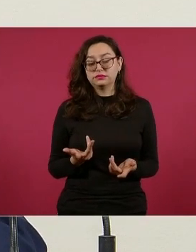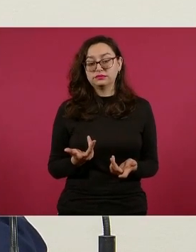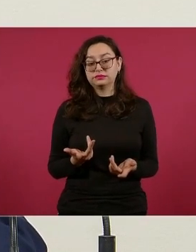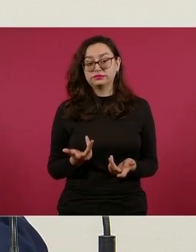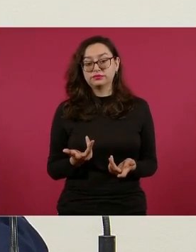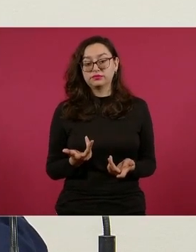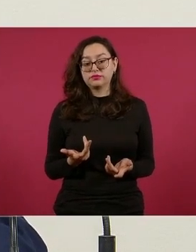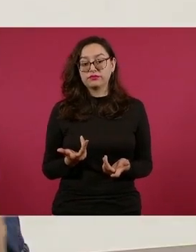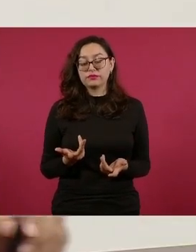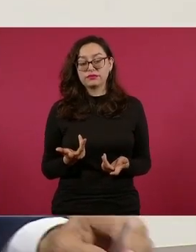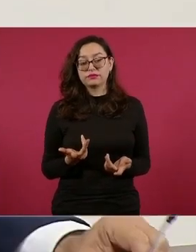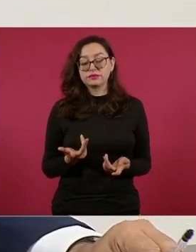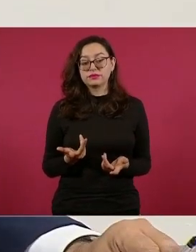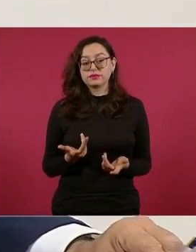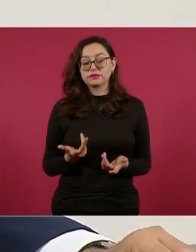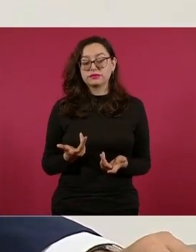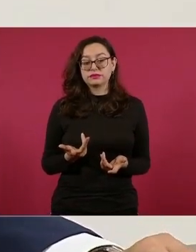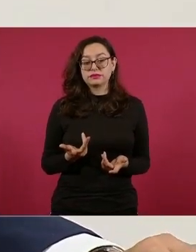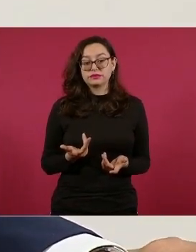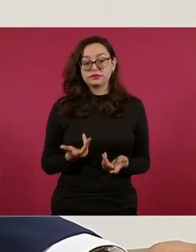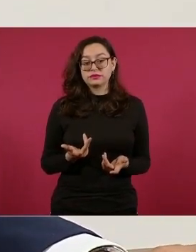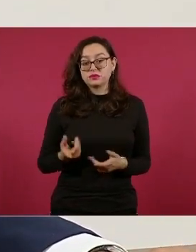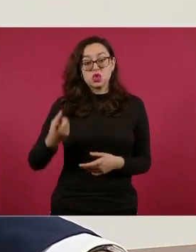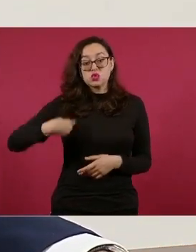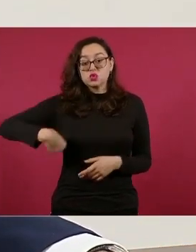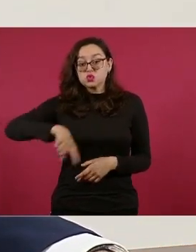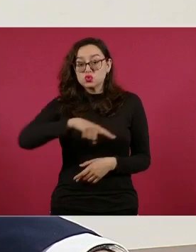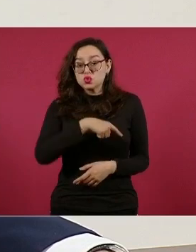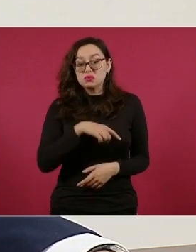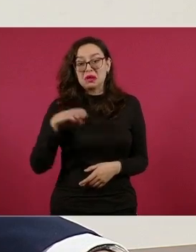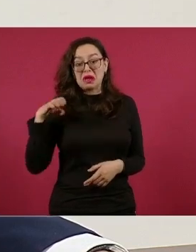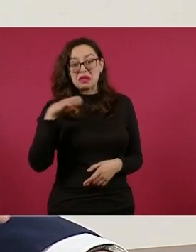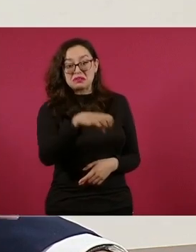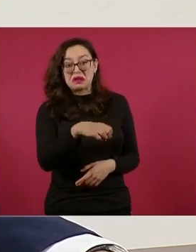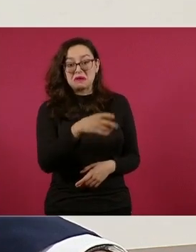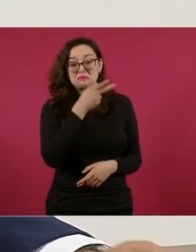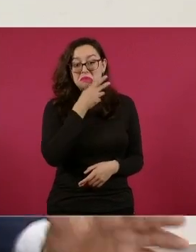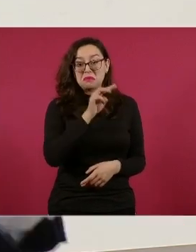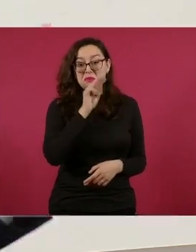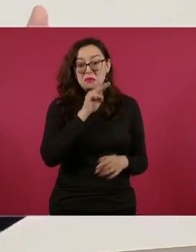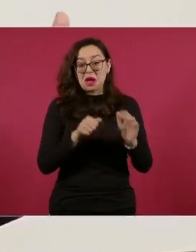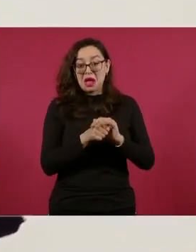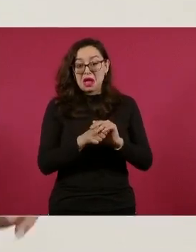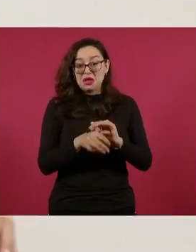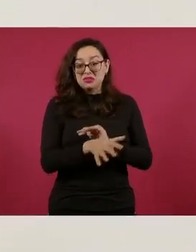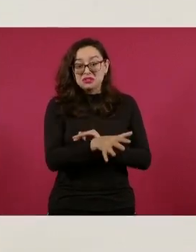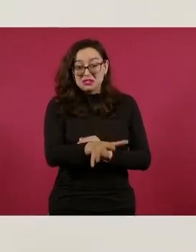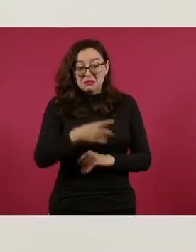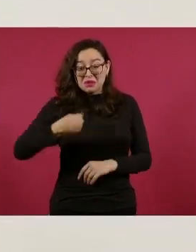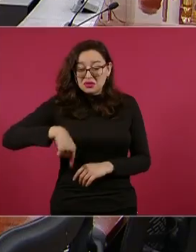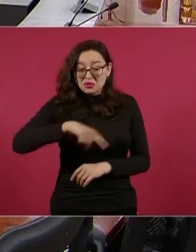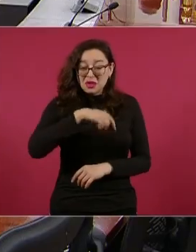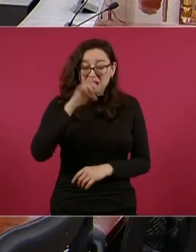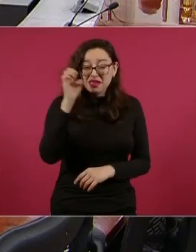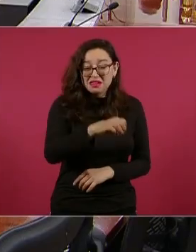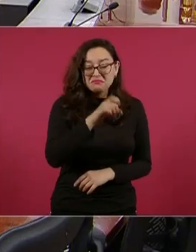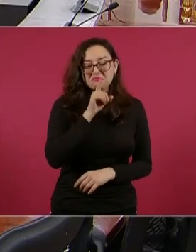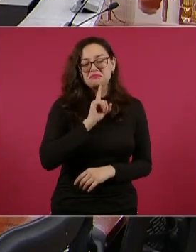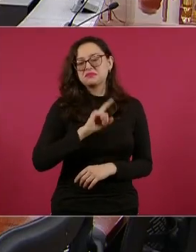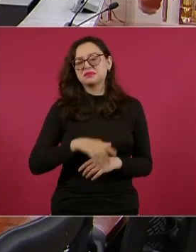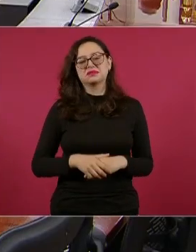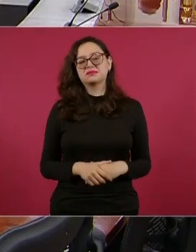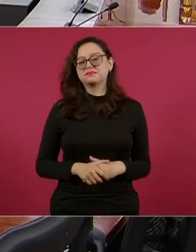pues nosotros no vamos nunca a mentirle a los padres, o sea, y si